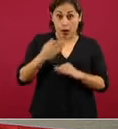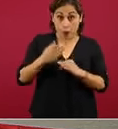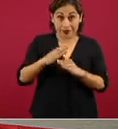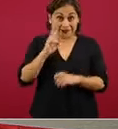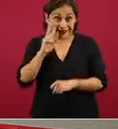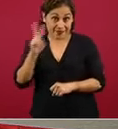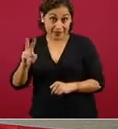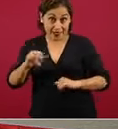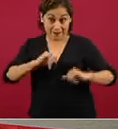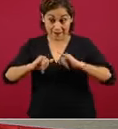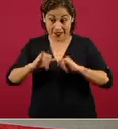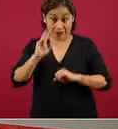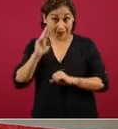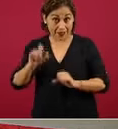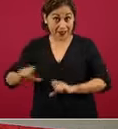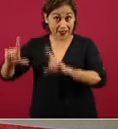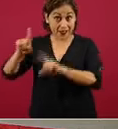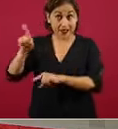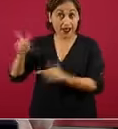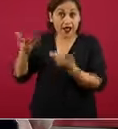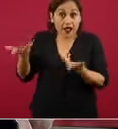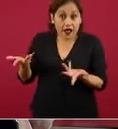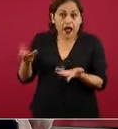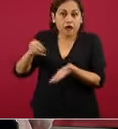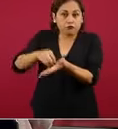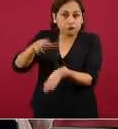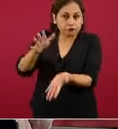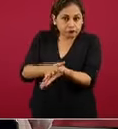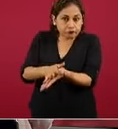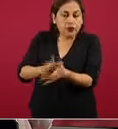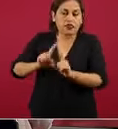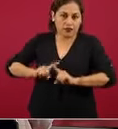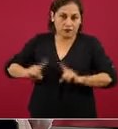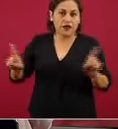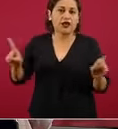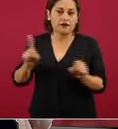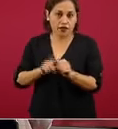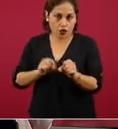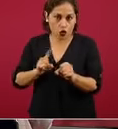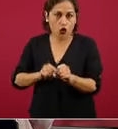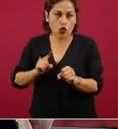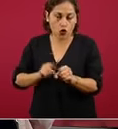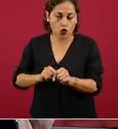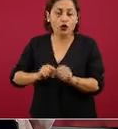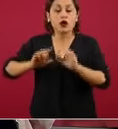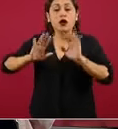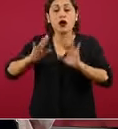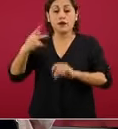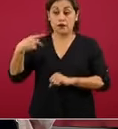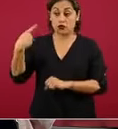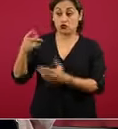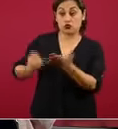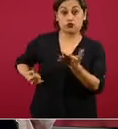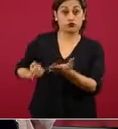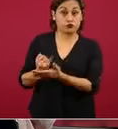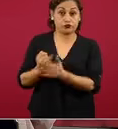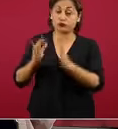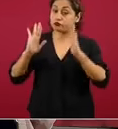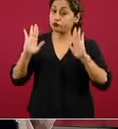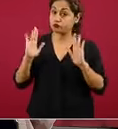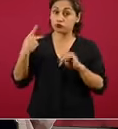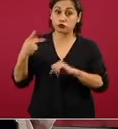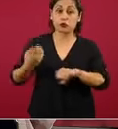porque este mapa fue el publicado, nada más para que sepan a nivel nacional y especialmente los habitantes del estado de